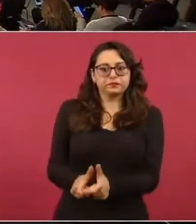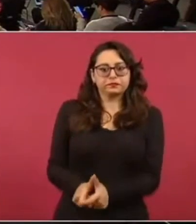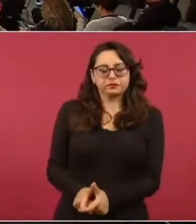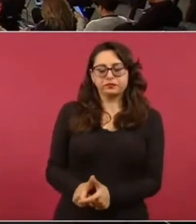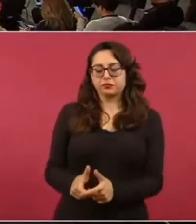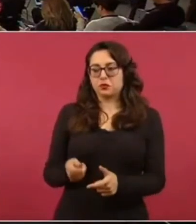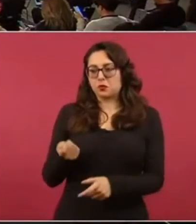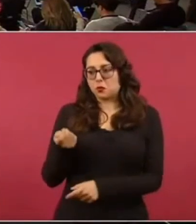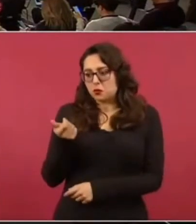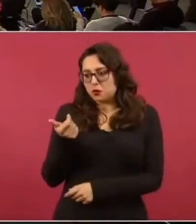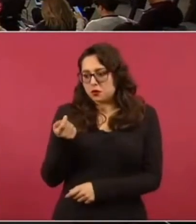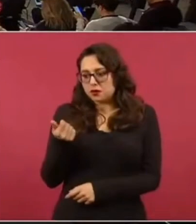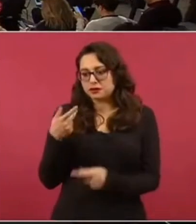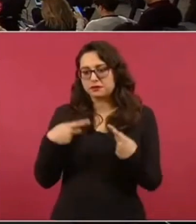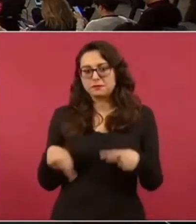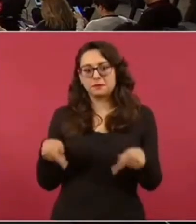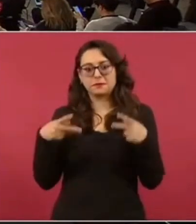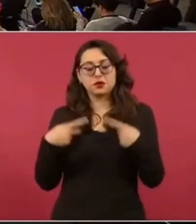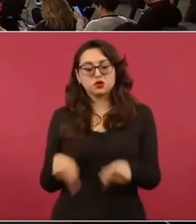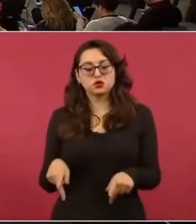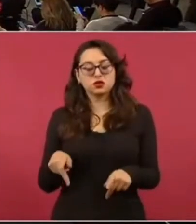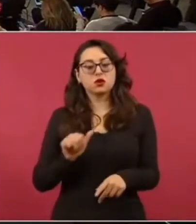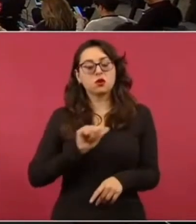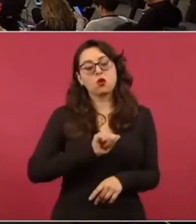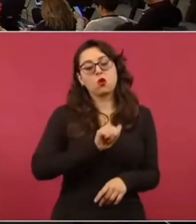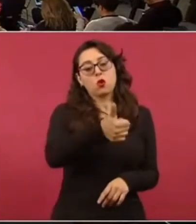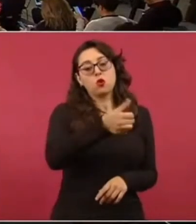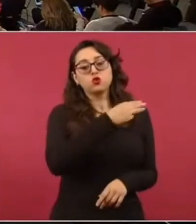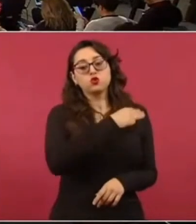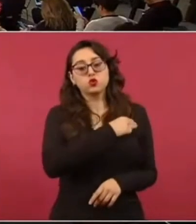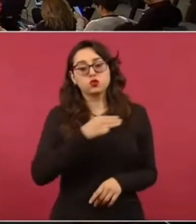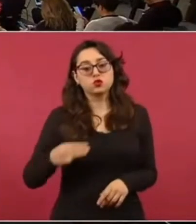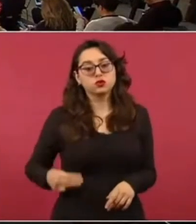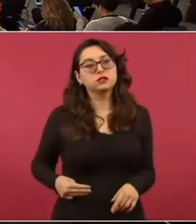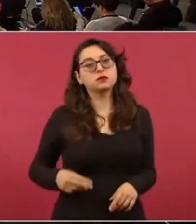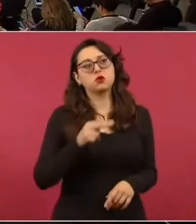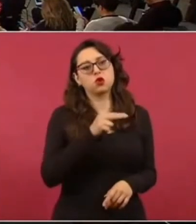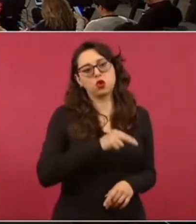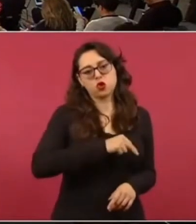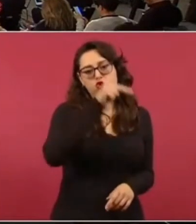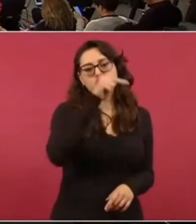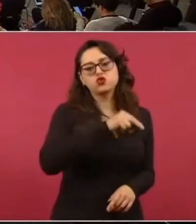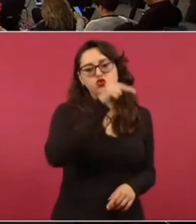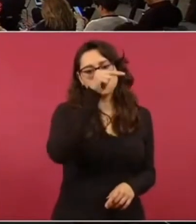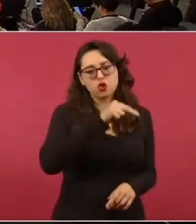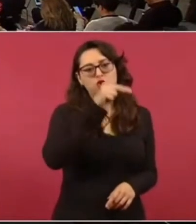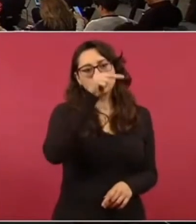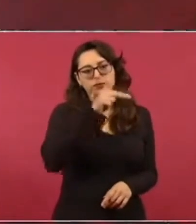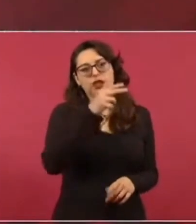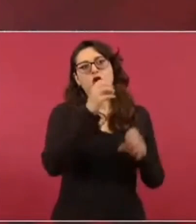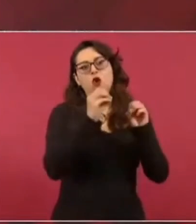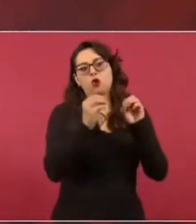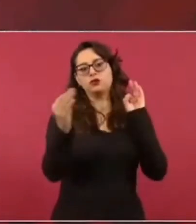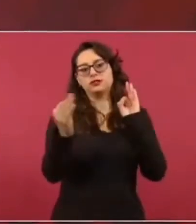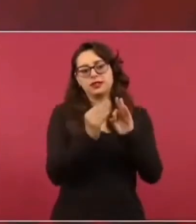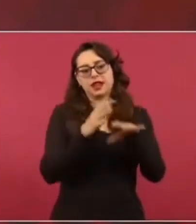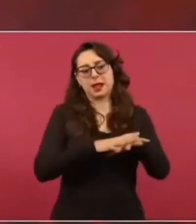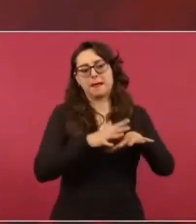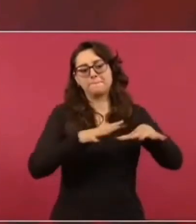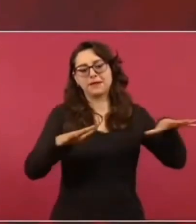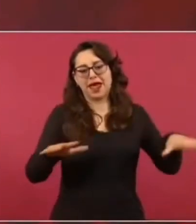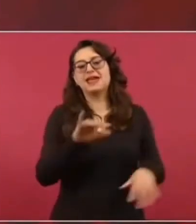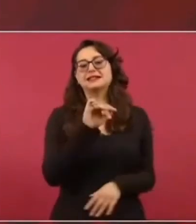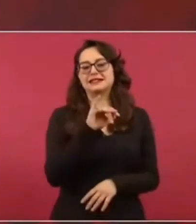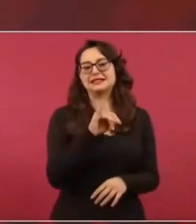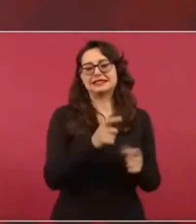solo los municipios del norte, de la costa, pues todo lo